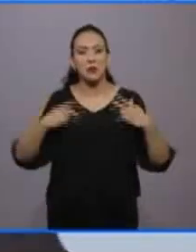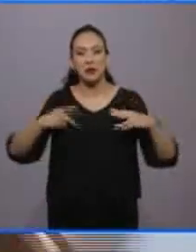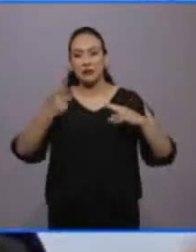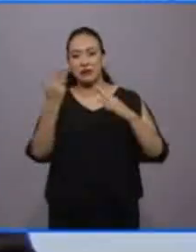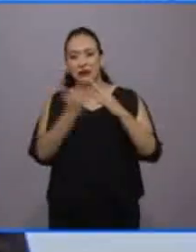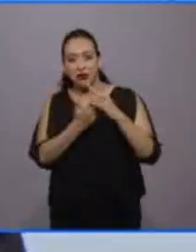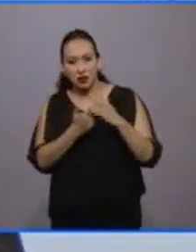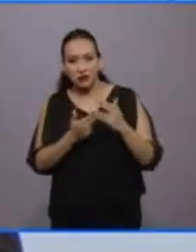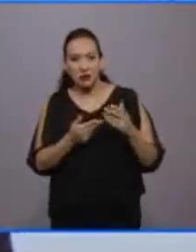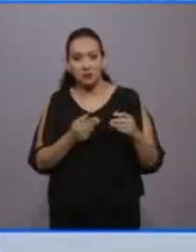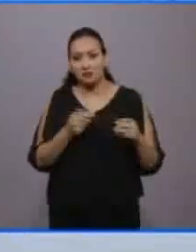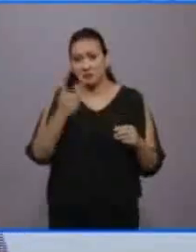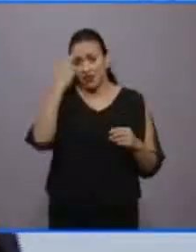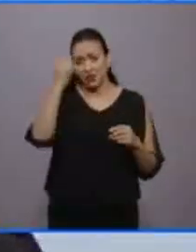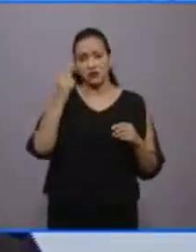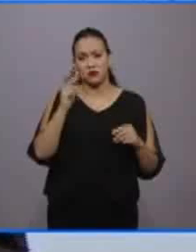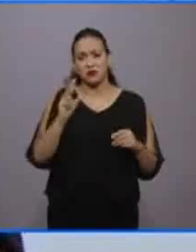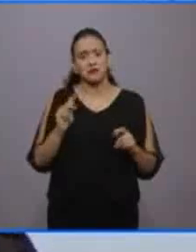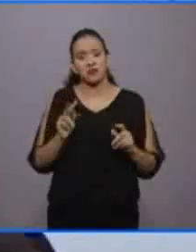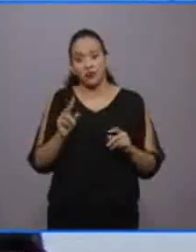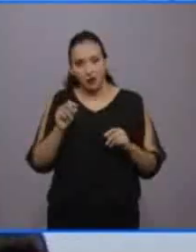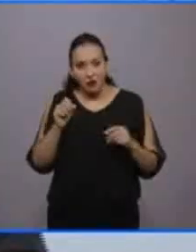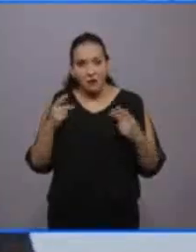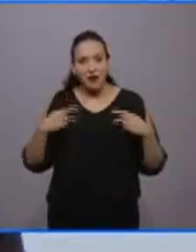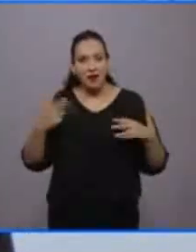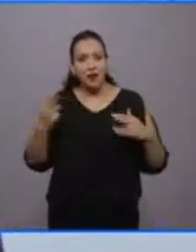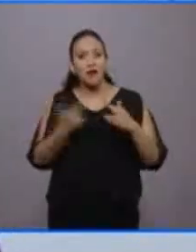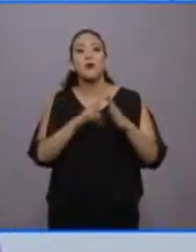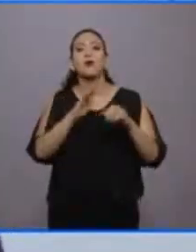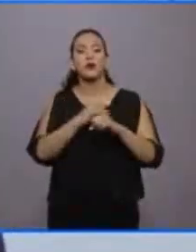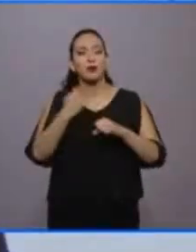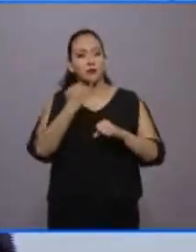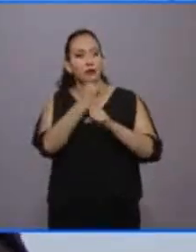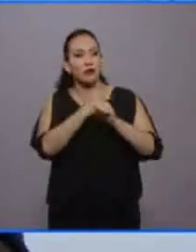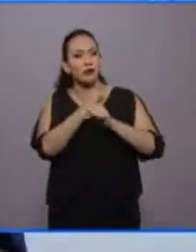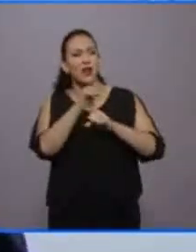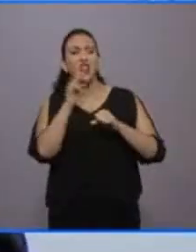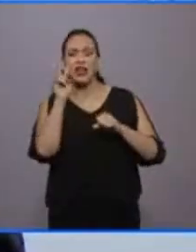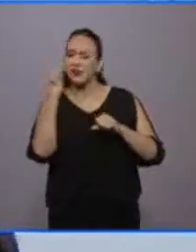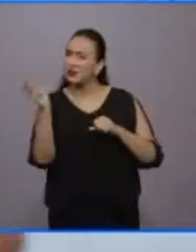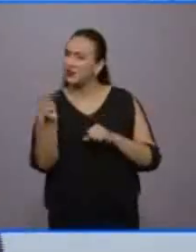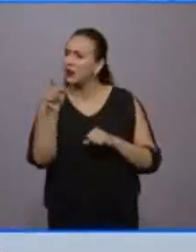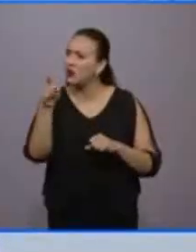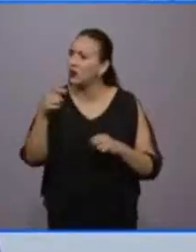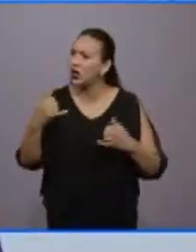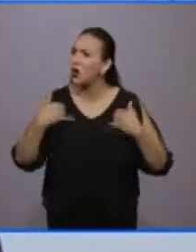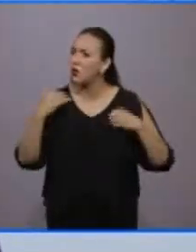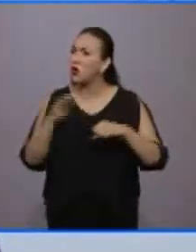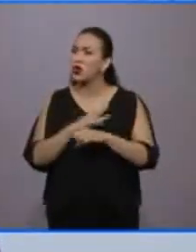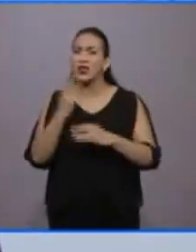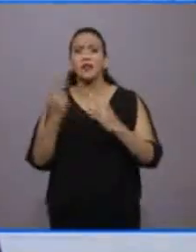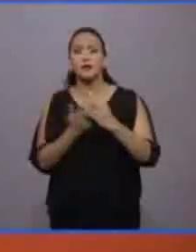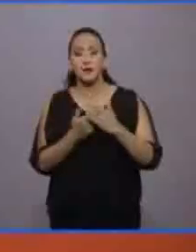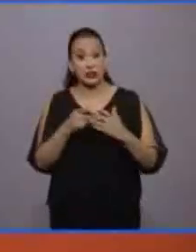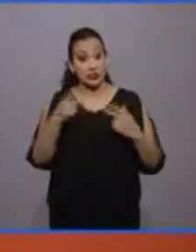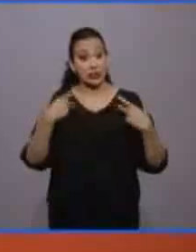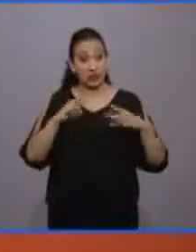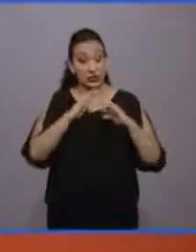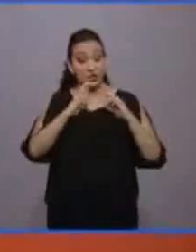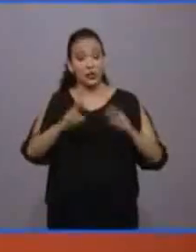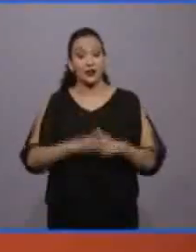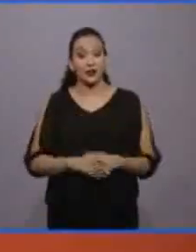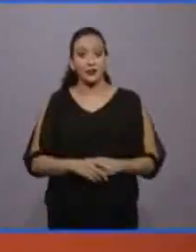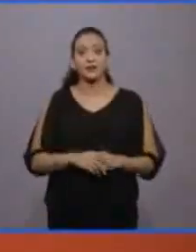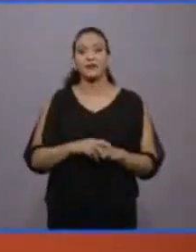a cualquier persona, sino esta investigación está enfocada a jóvenes, en su mayoría jóvenes. Esta muestra